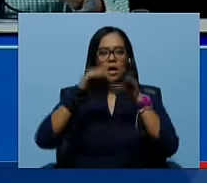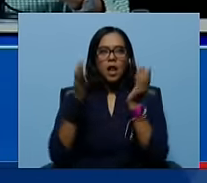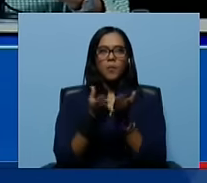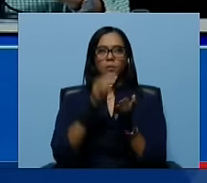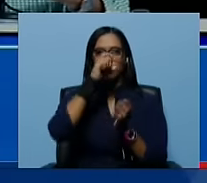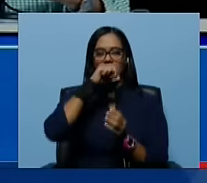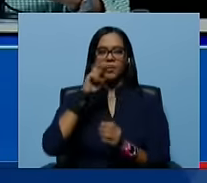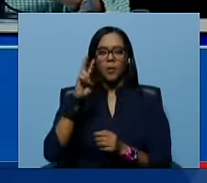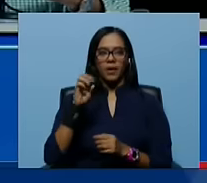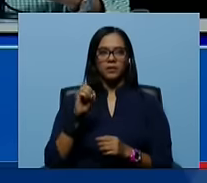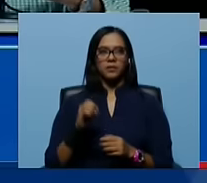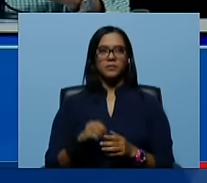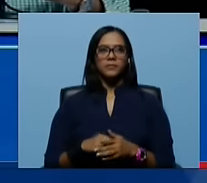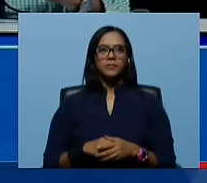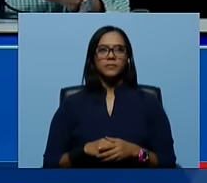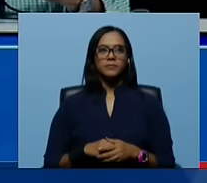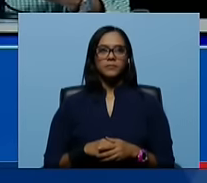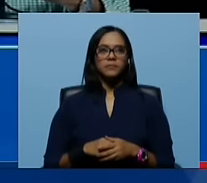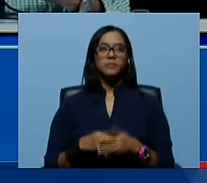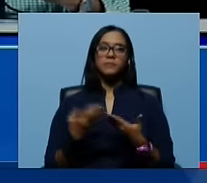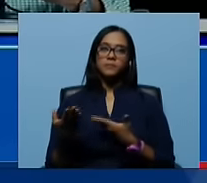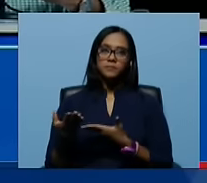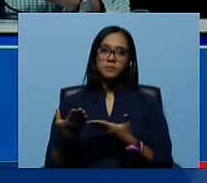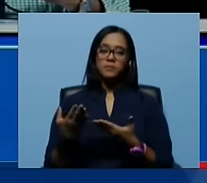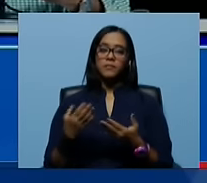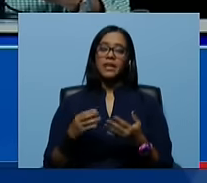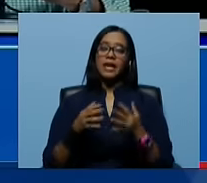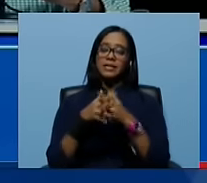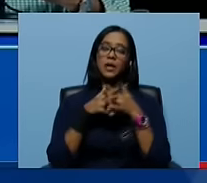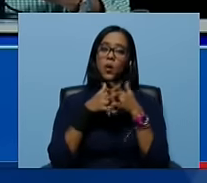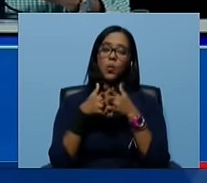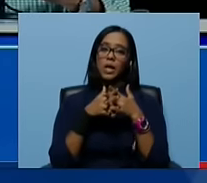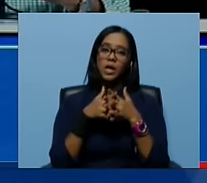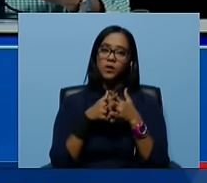XX. Por eso es que el imperio norteamericano